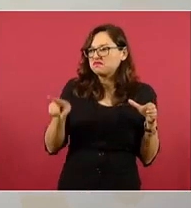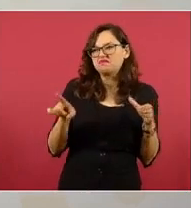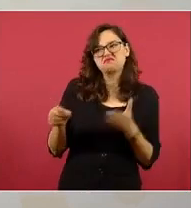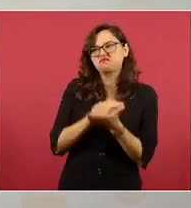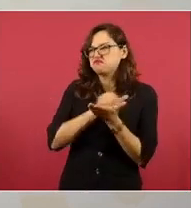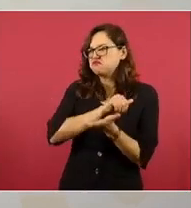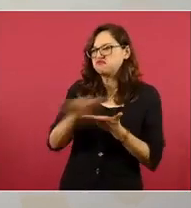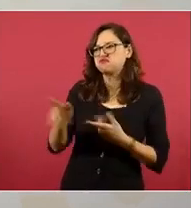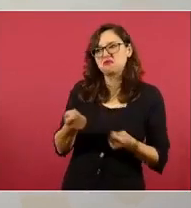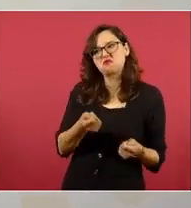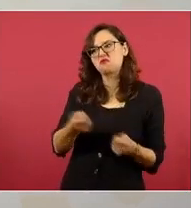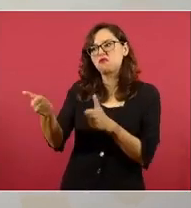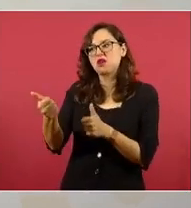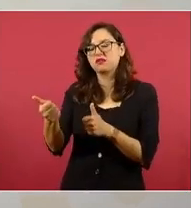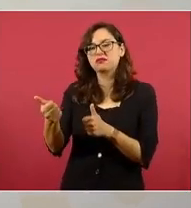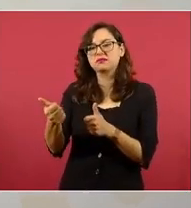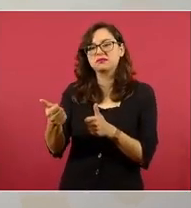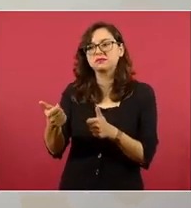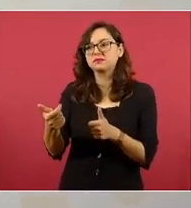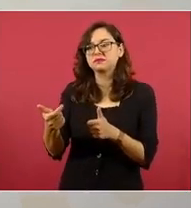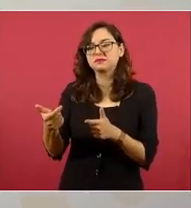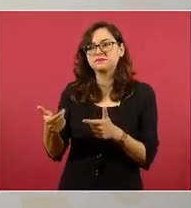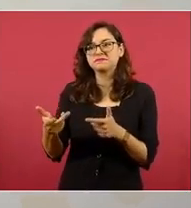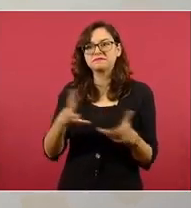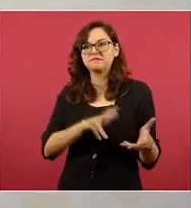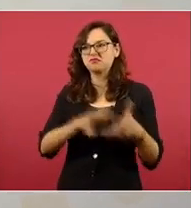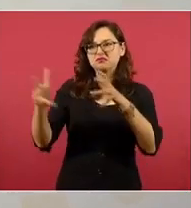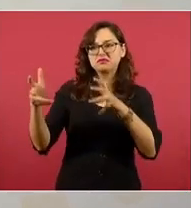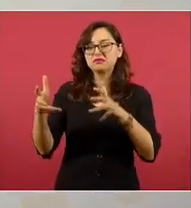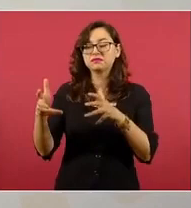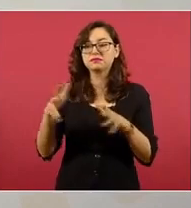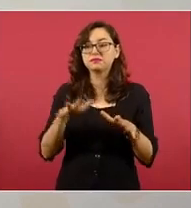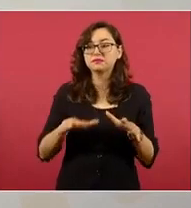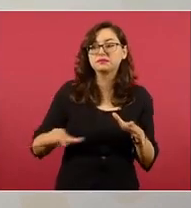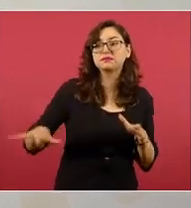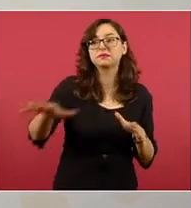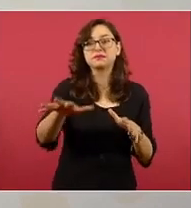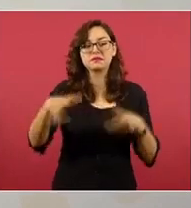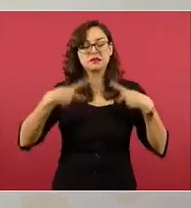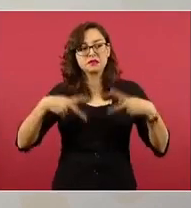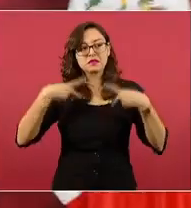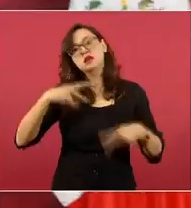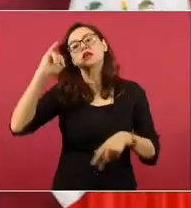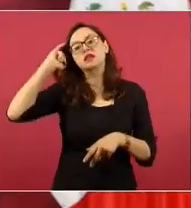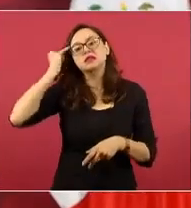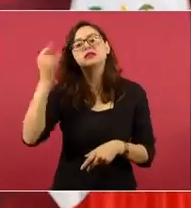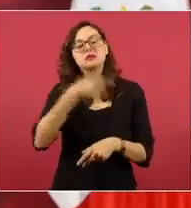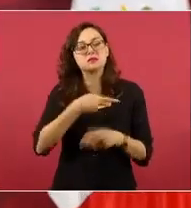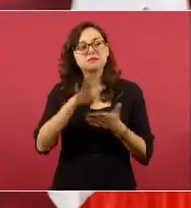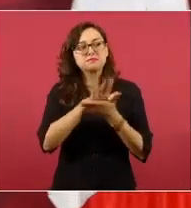la mayoría de la gente humilde, de la gente pobre, de los indígenas,